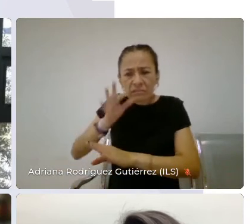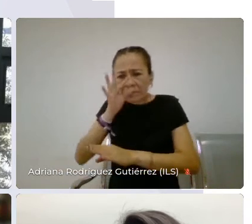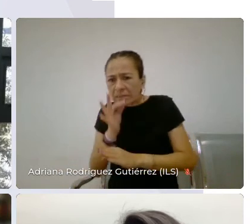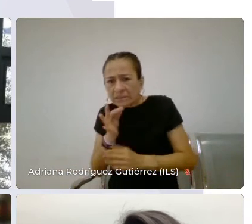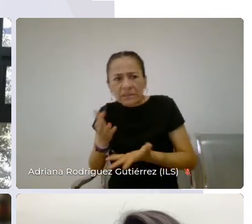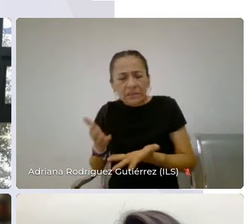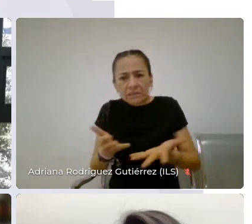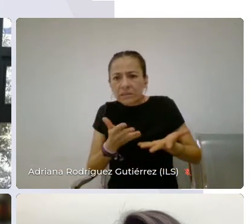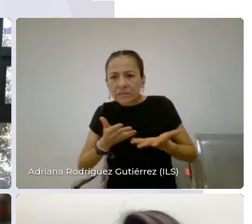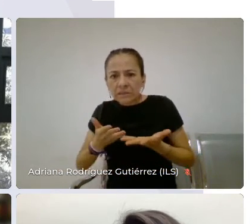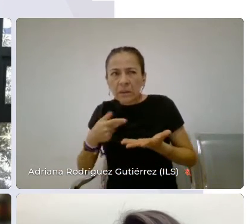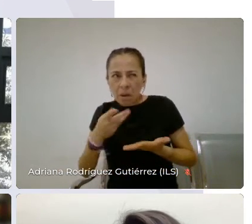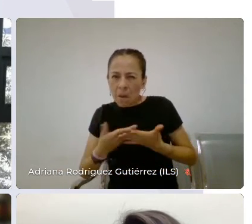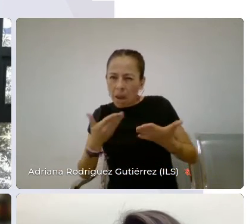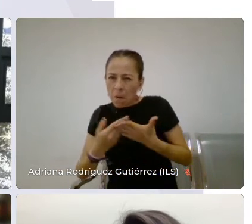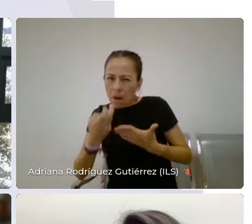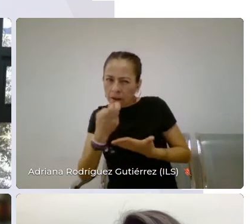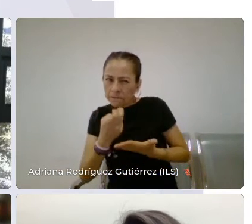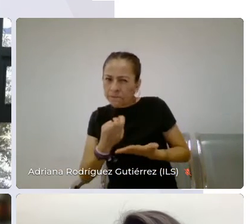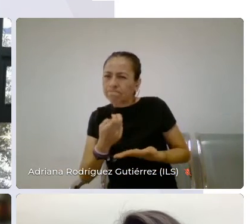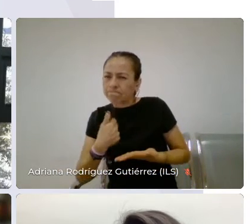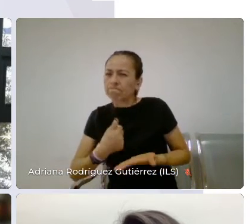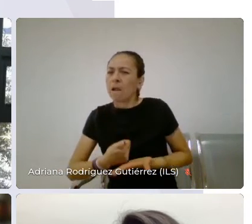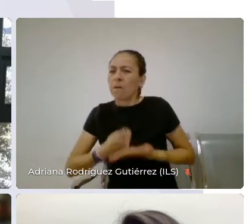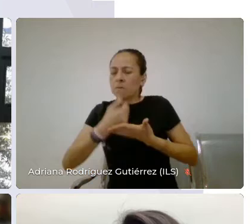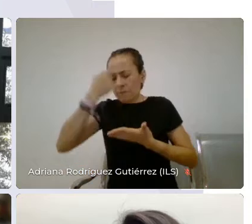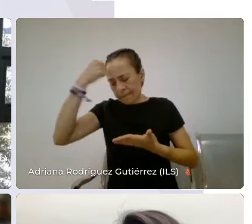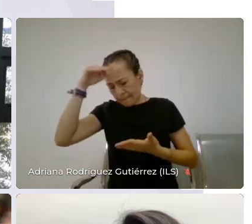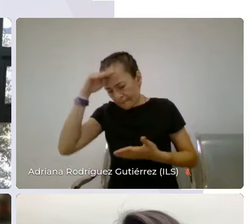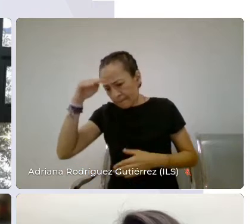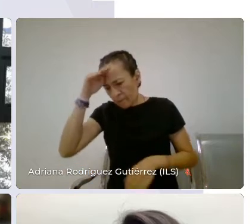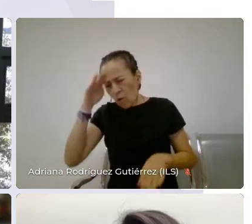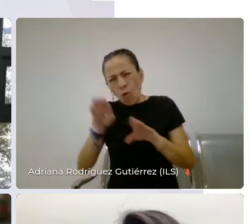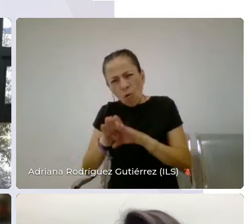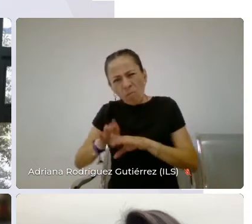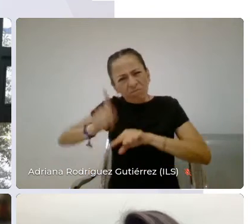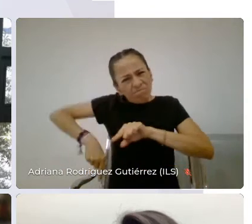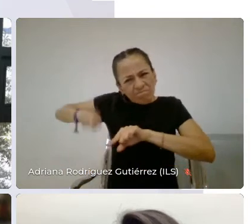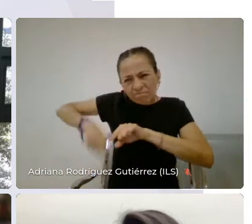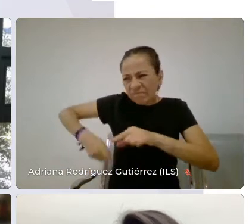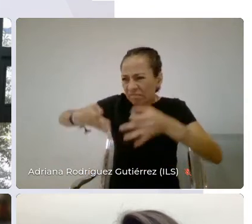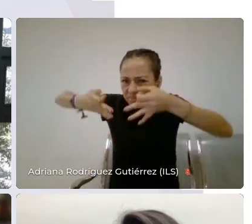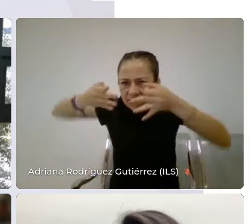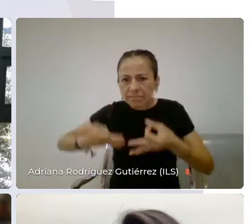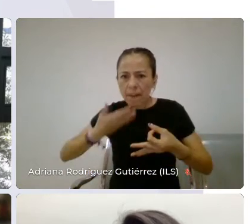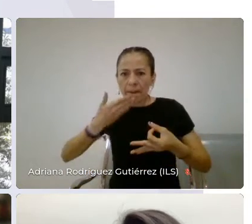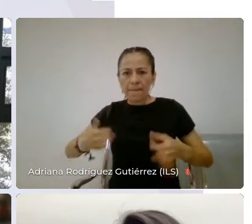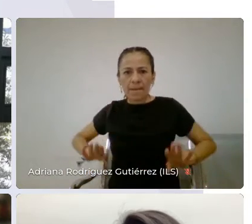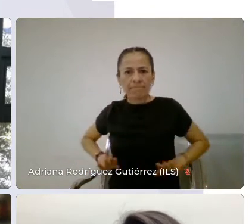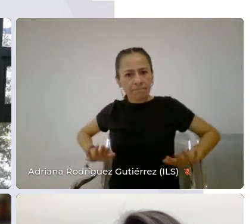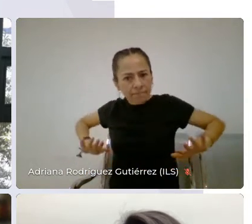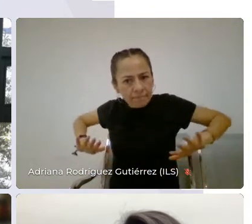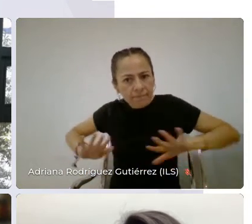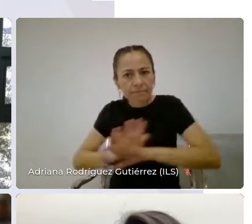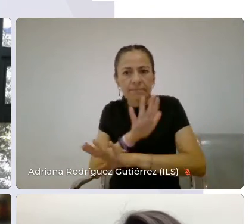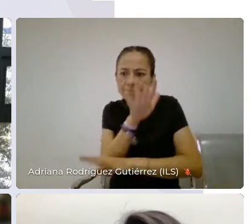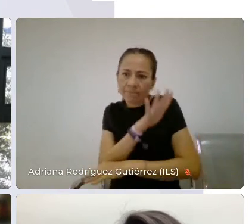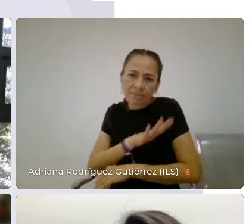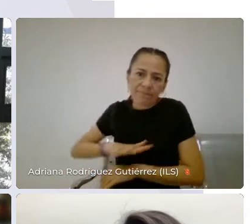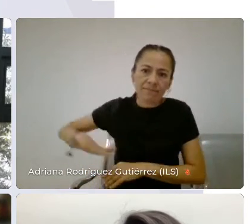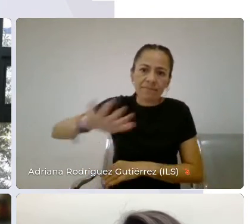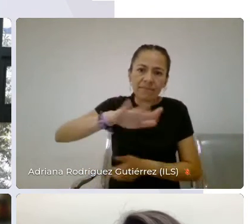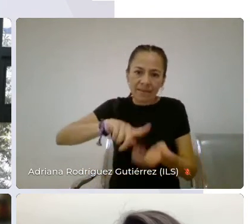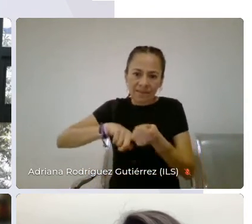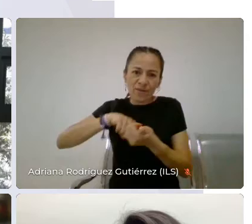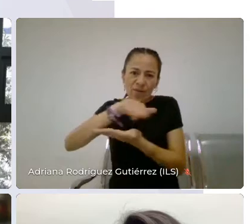que el proceso de planificación y transformación del territorio implique eliminar barreras a lo largo y ancho de nuestro territorio. Son unas de las cosas que podría